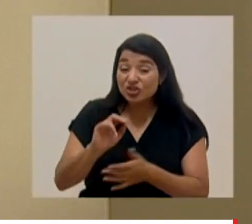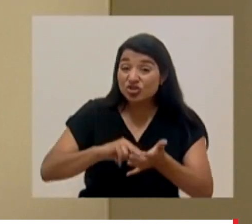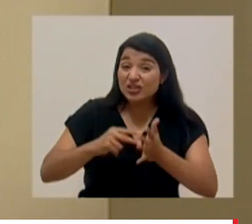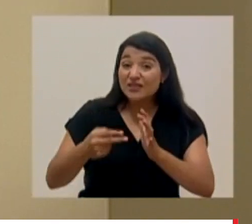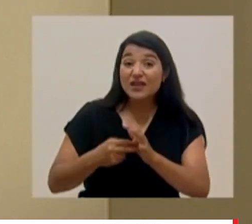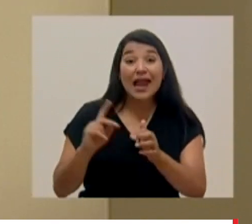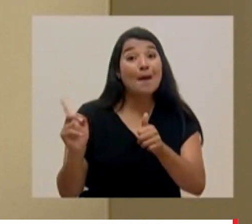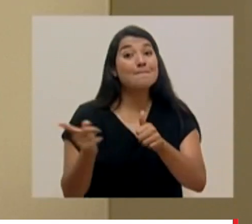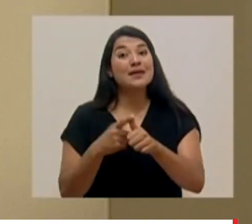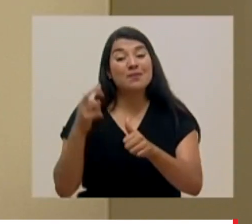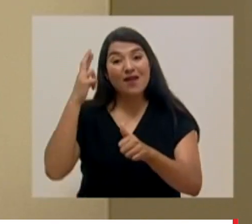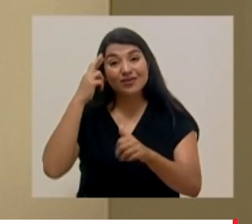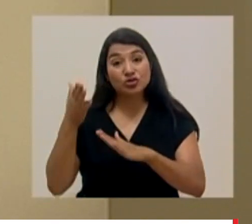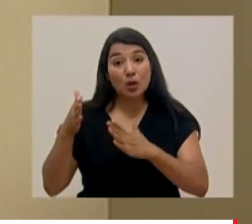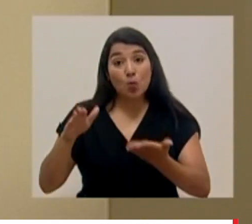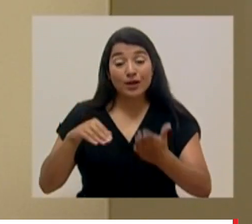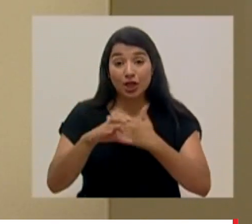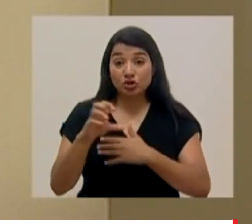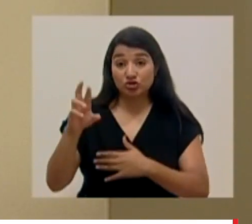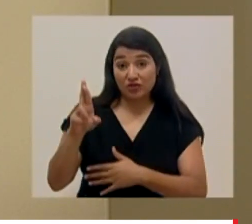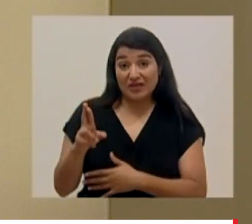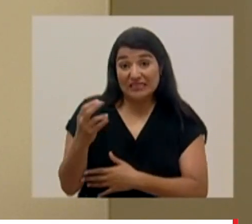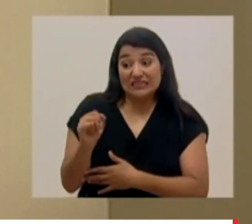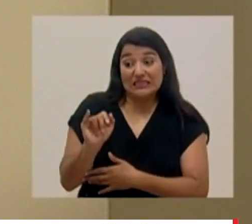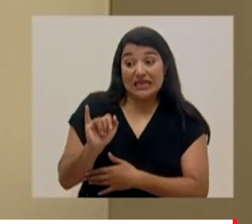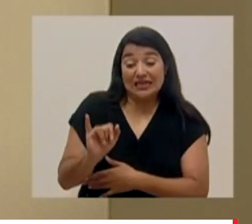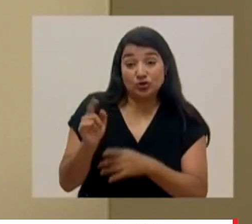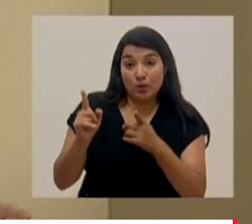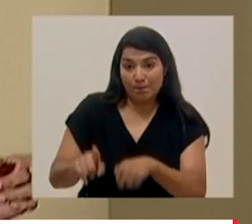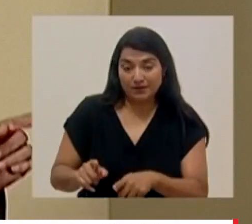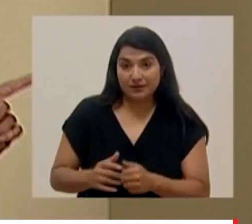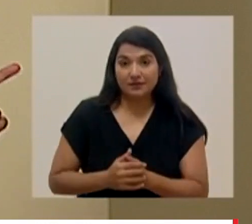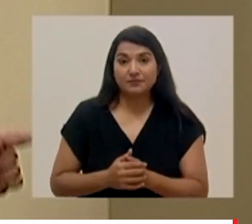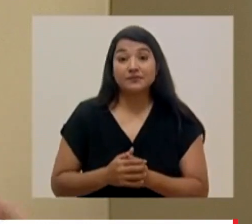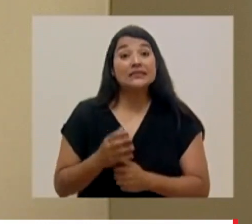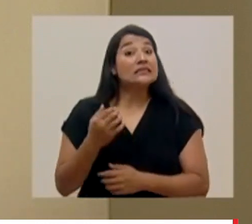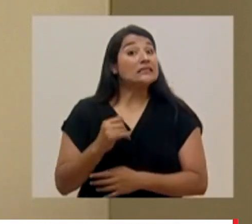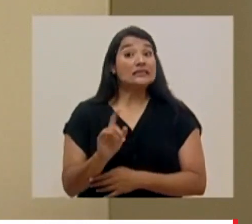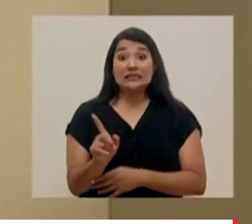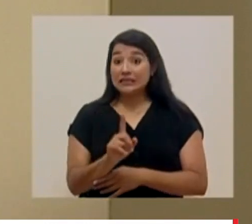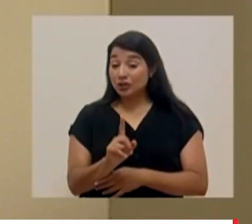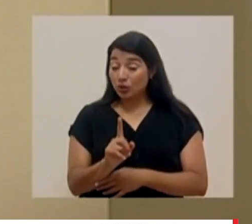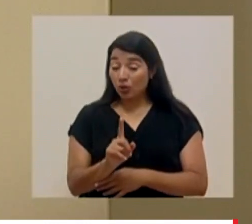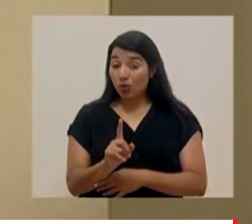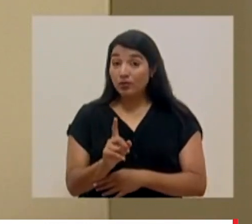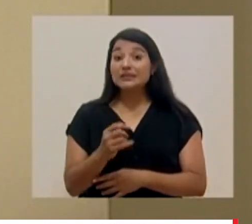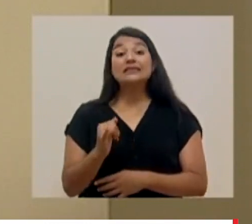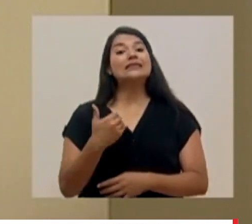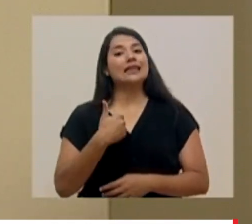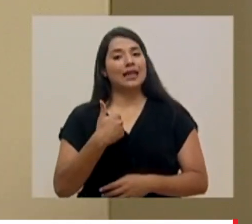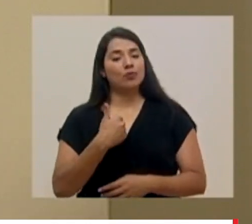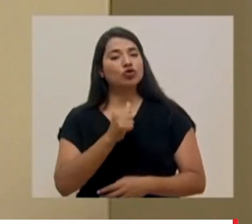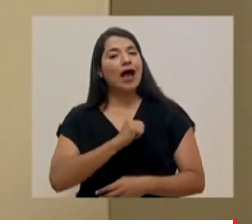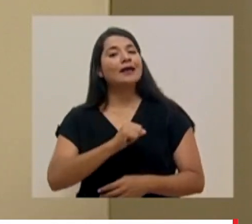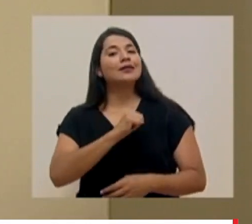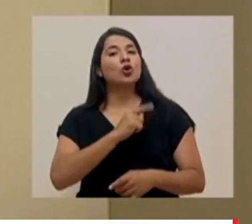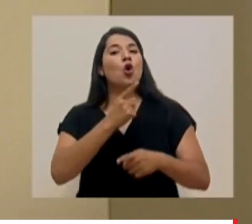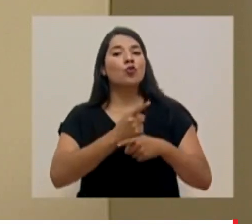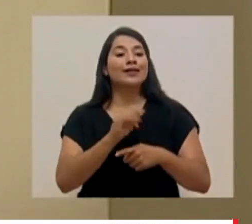muerte en Costa Rica si eso se materializa. Caso contrario, si hacemos lo que decía el doctor Macaya, lo que